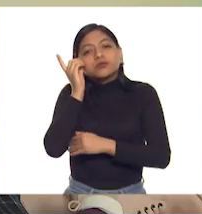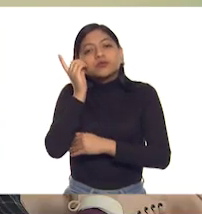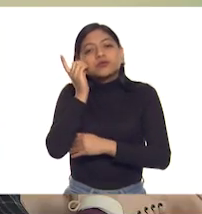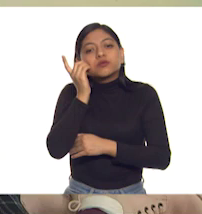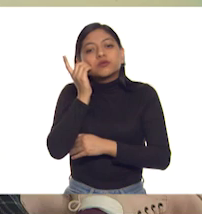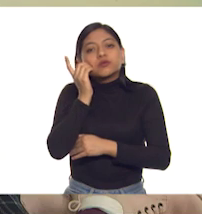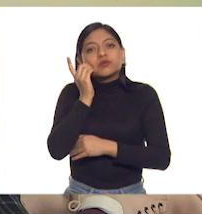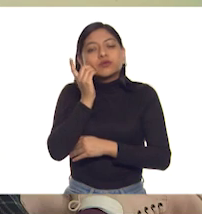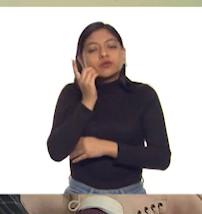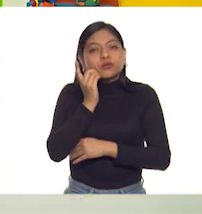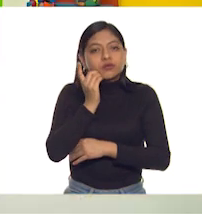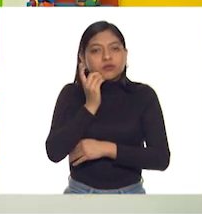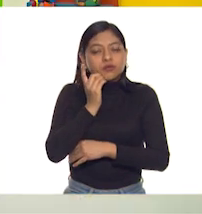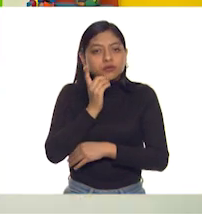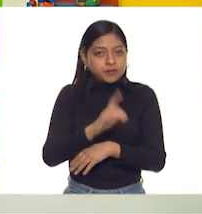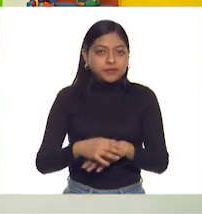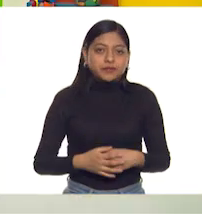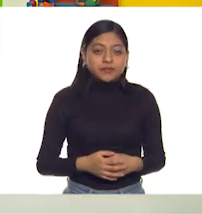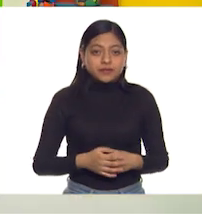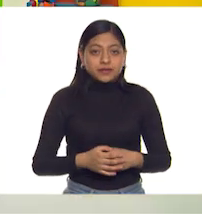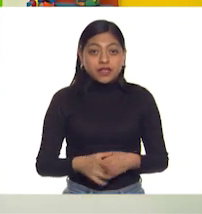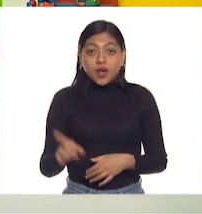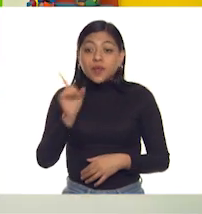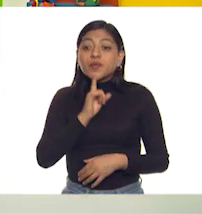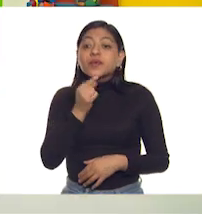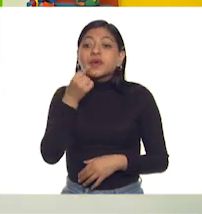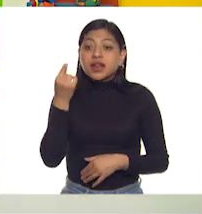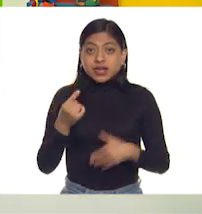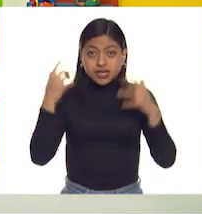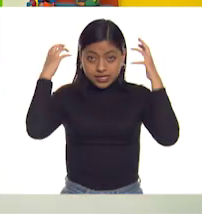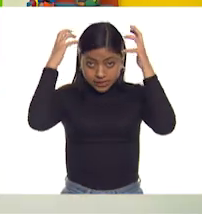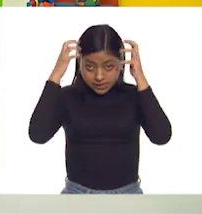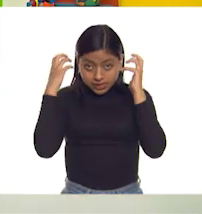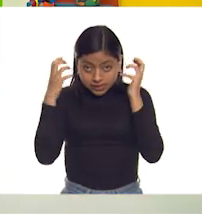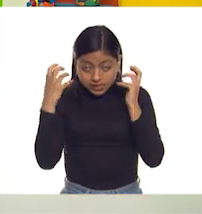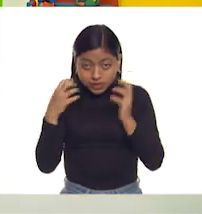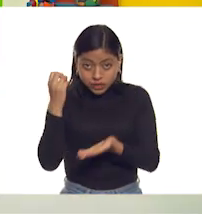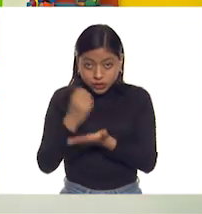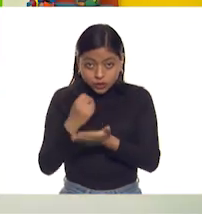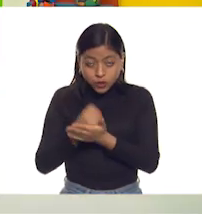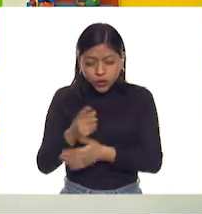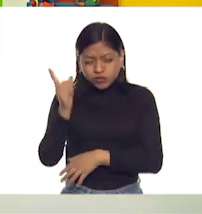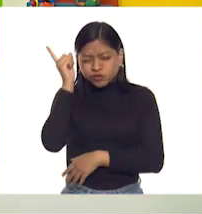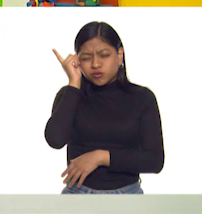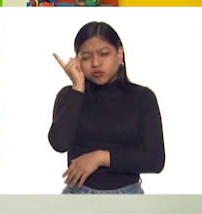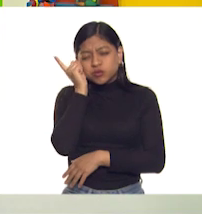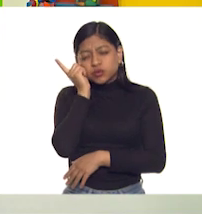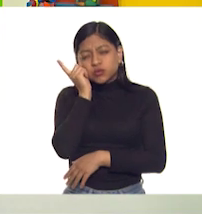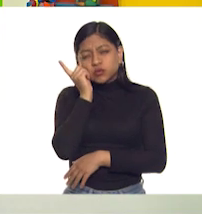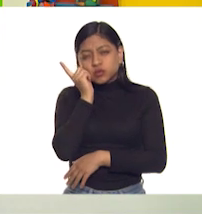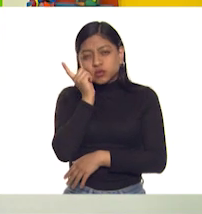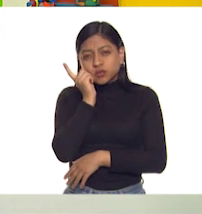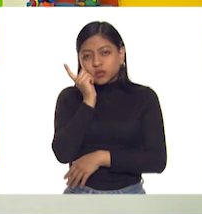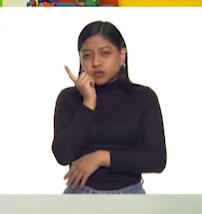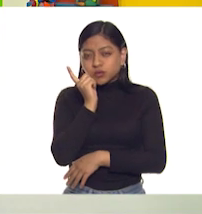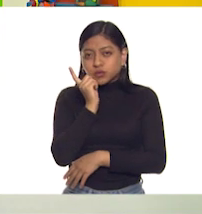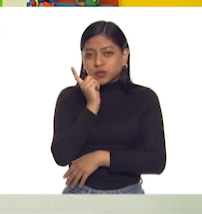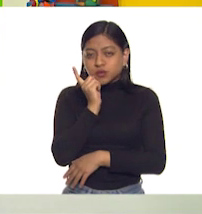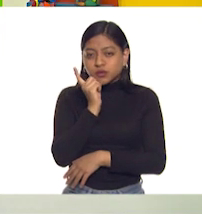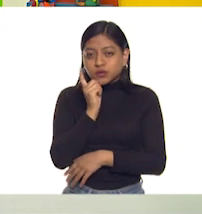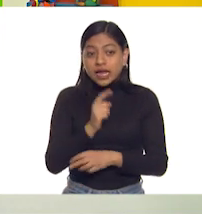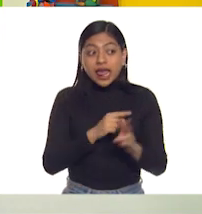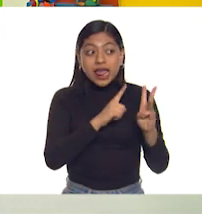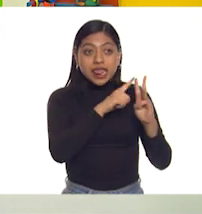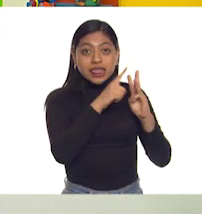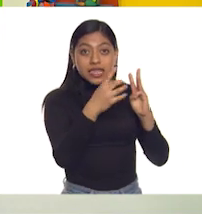totalmente dormida. Mientras Ricitos de Oro dormía profundamente,